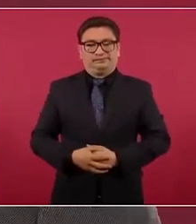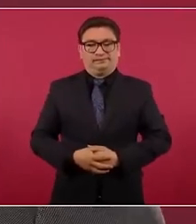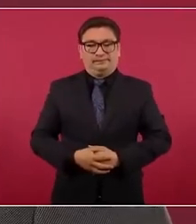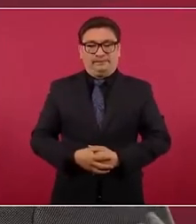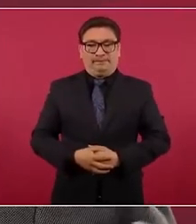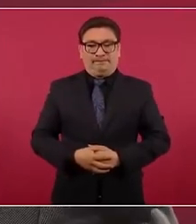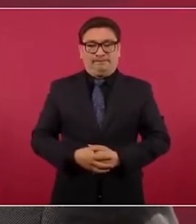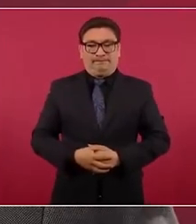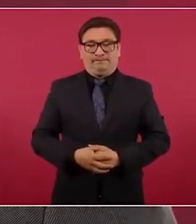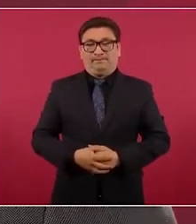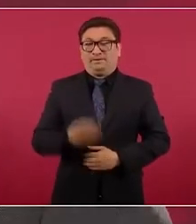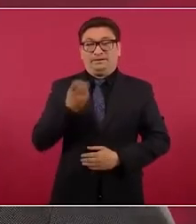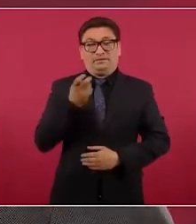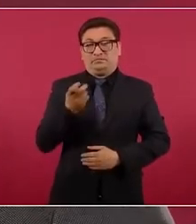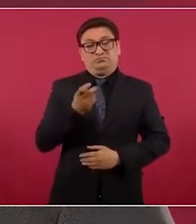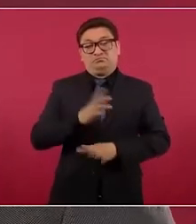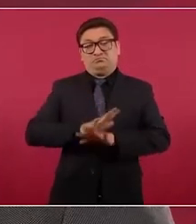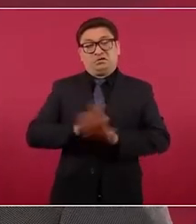Ahí sí